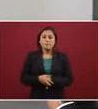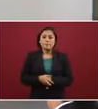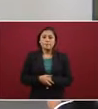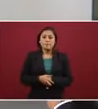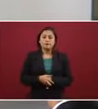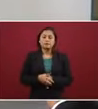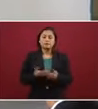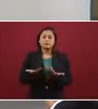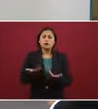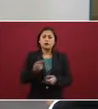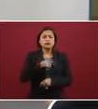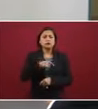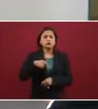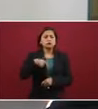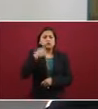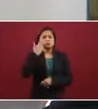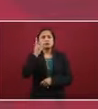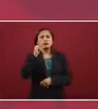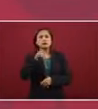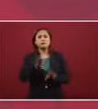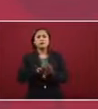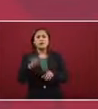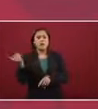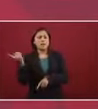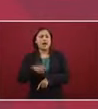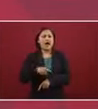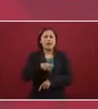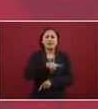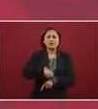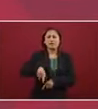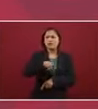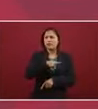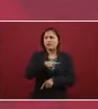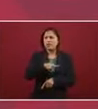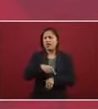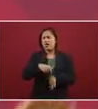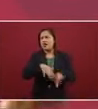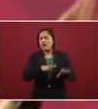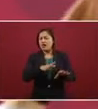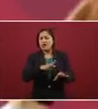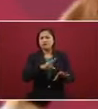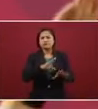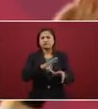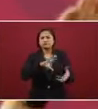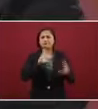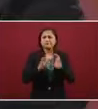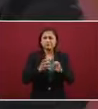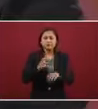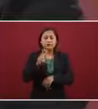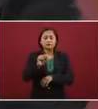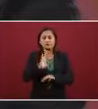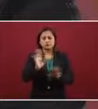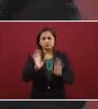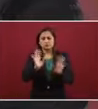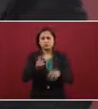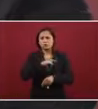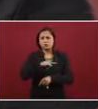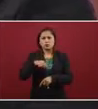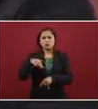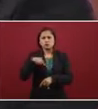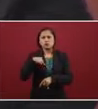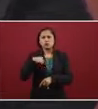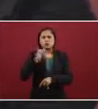anarquía, desorden, y no vamos a ceder,